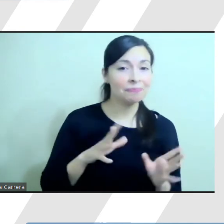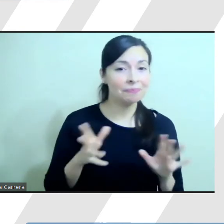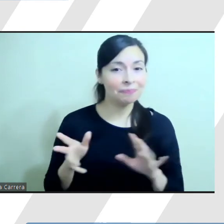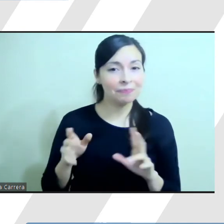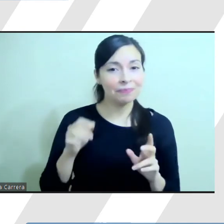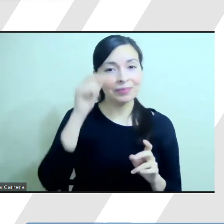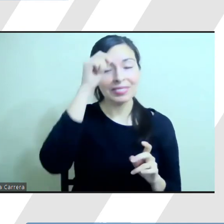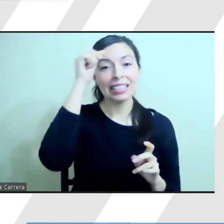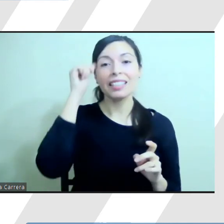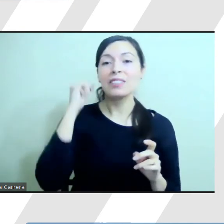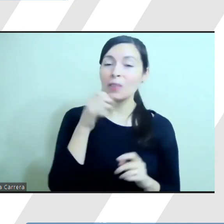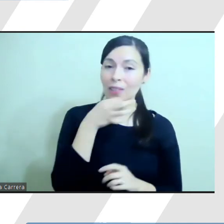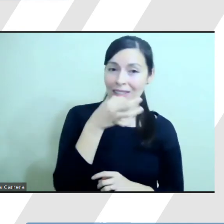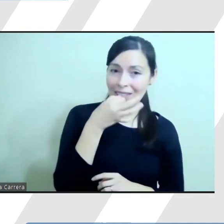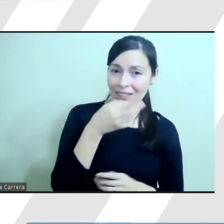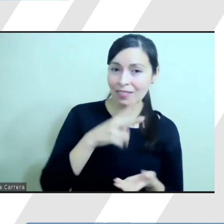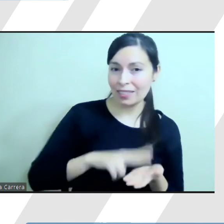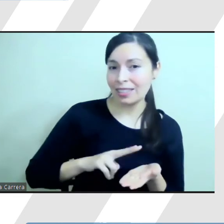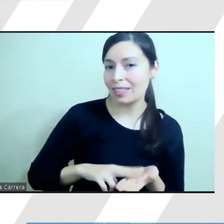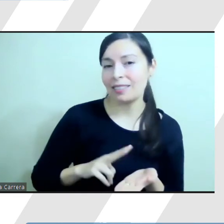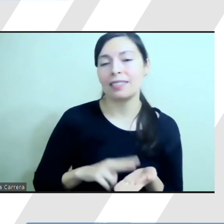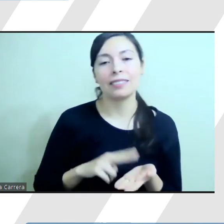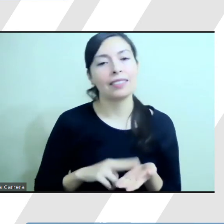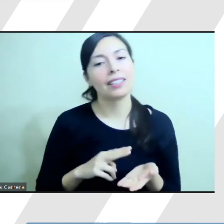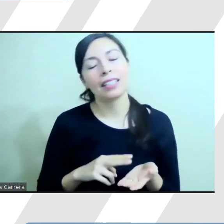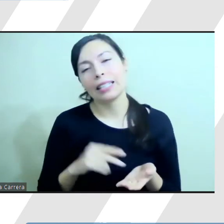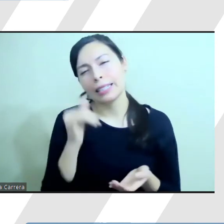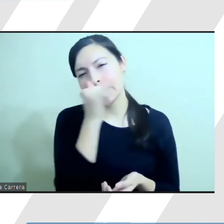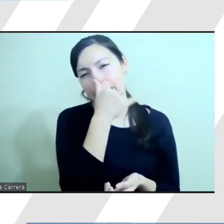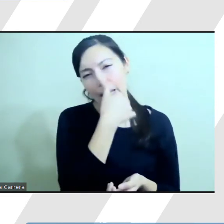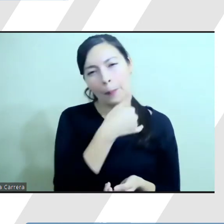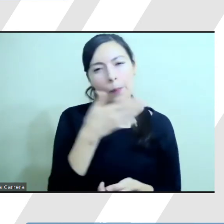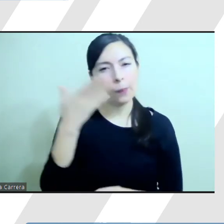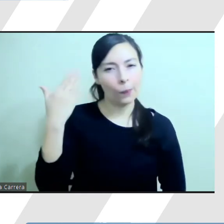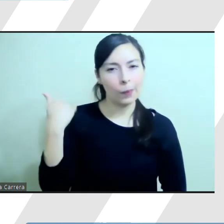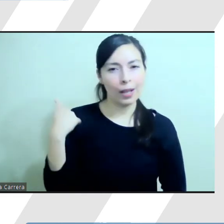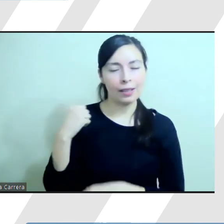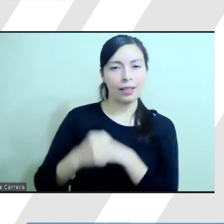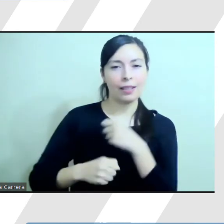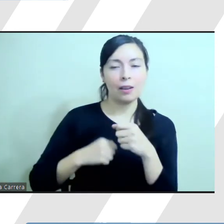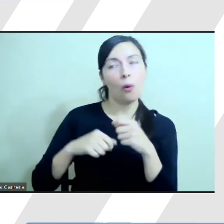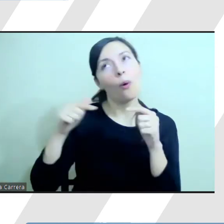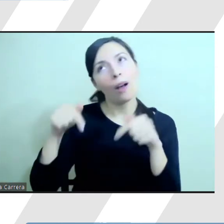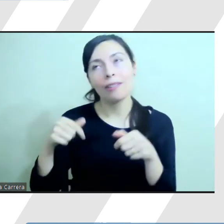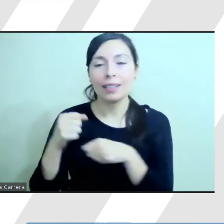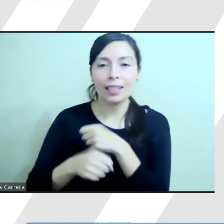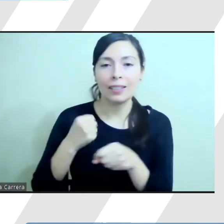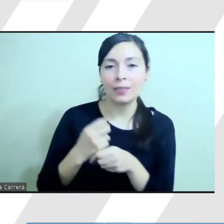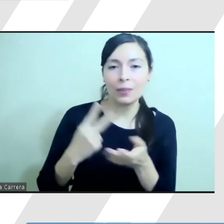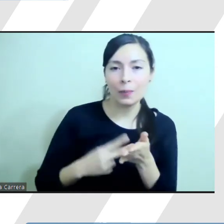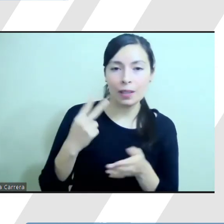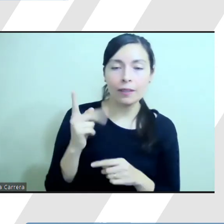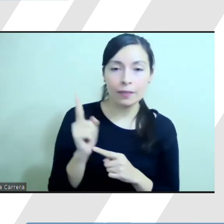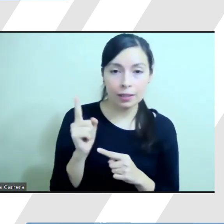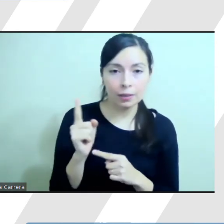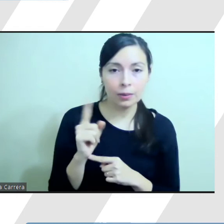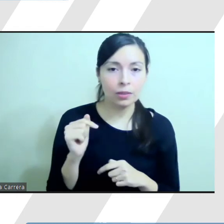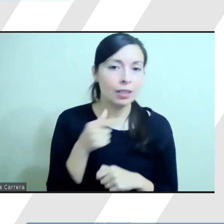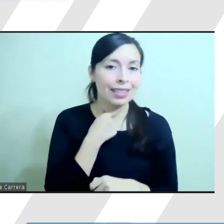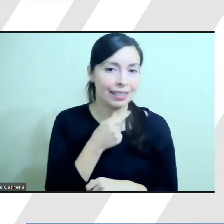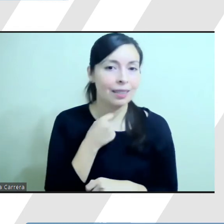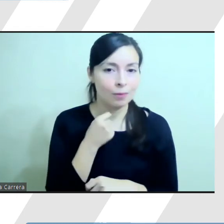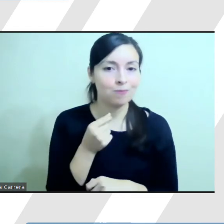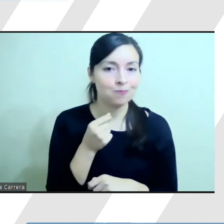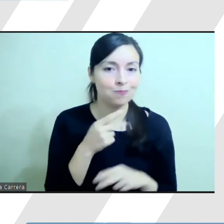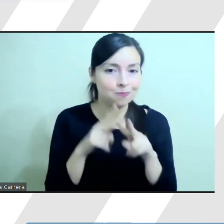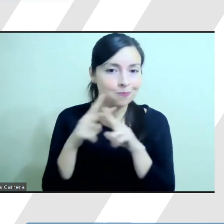vamos a ser bien transparentes con esto, nosotros queríamos hacer esto el mismo año 2021. Ahora, en la práctica, con todo